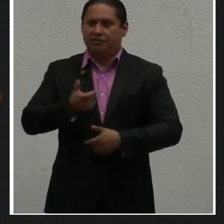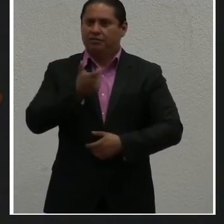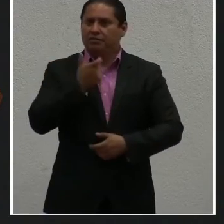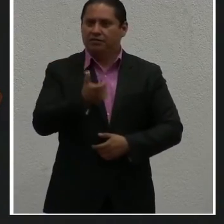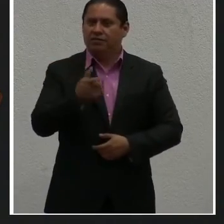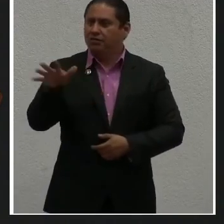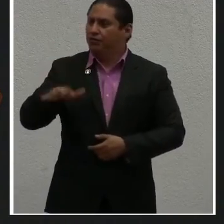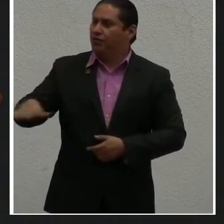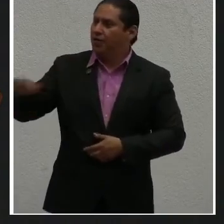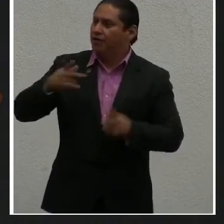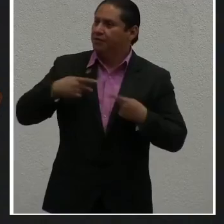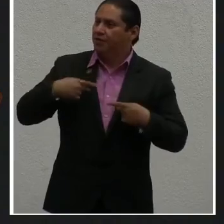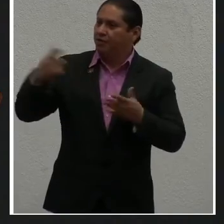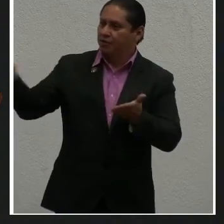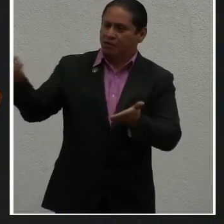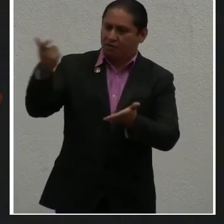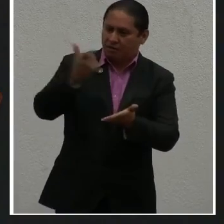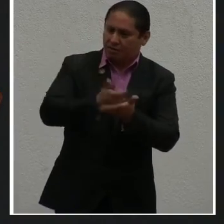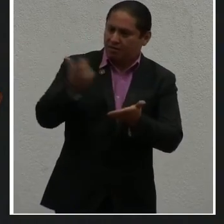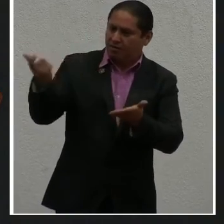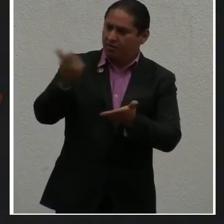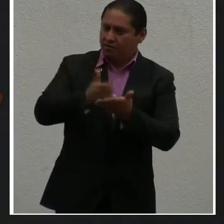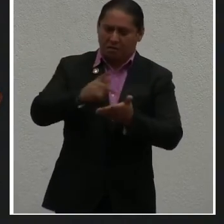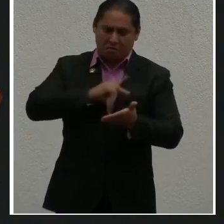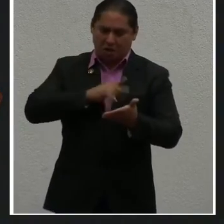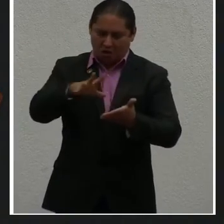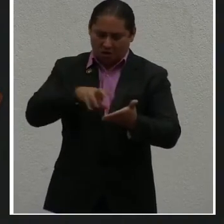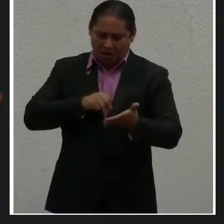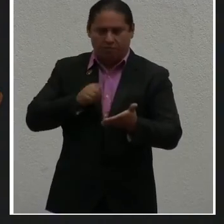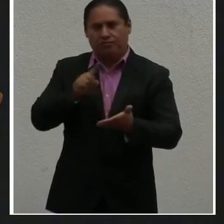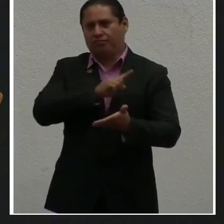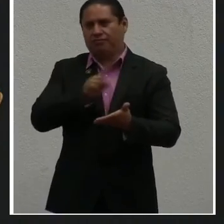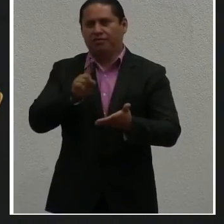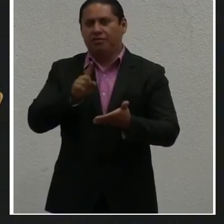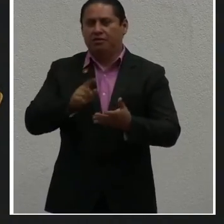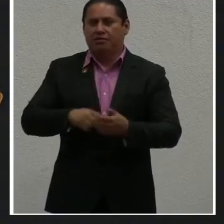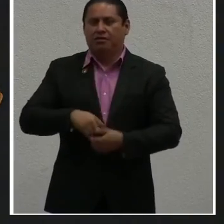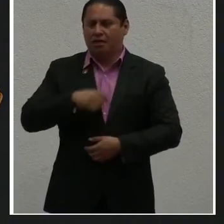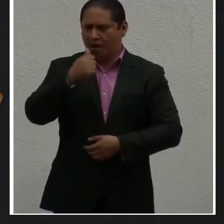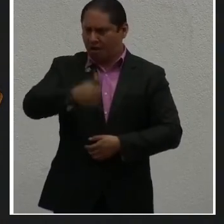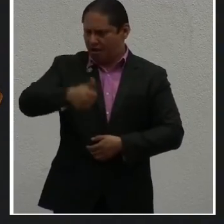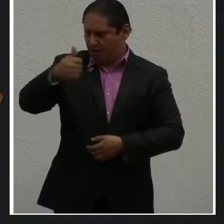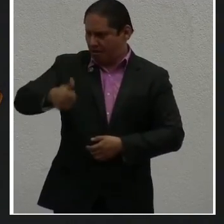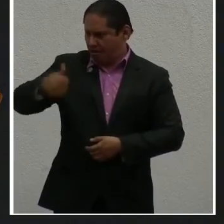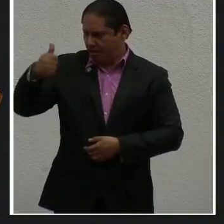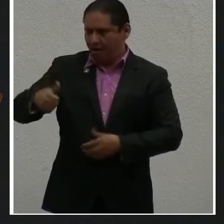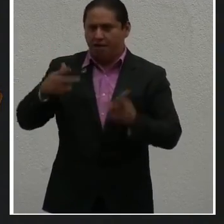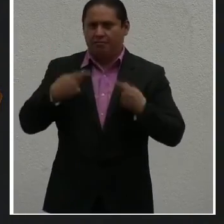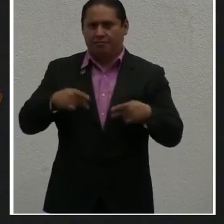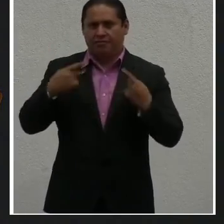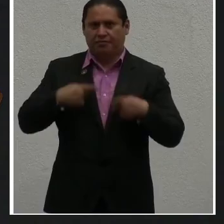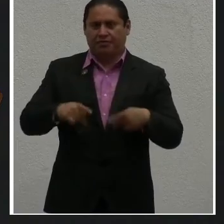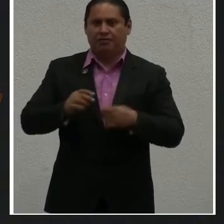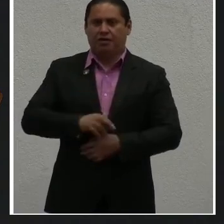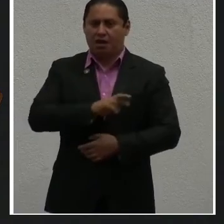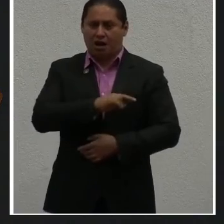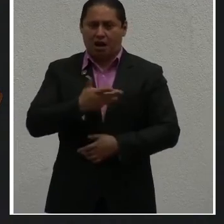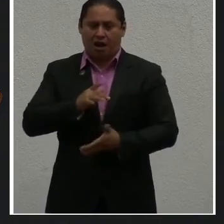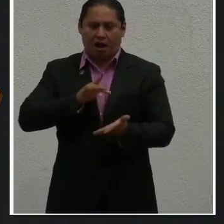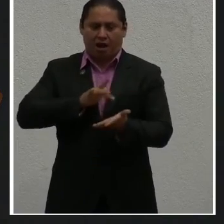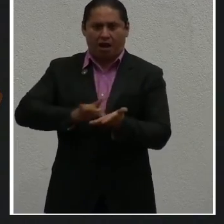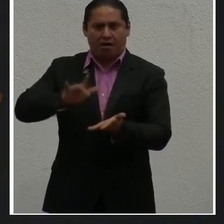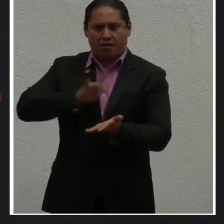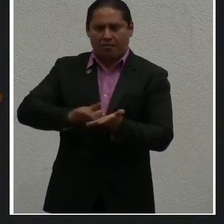pueblo, no es de un presidente municipal. Y es derecho de cada ciudadano chiapaneco a recibir el apoyo de